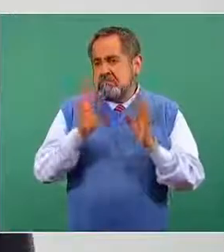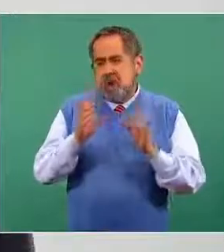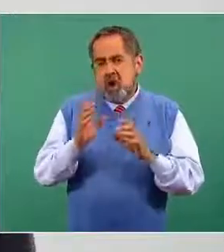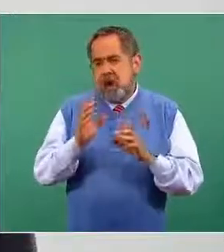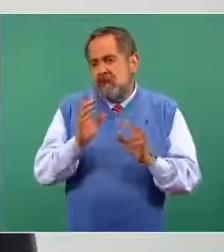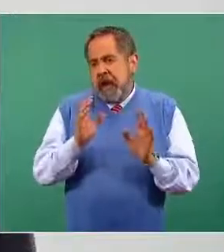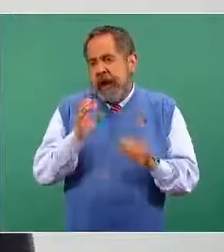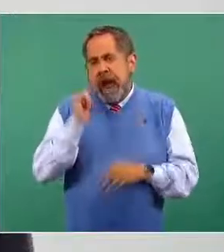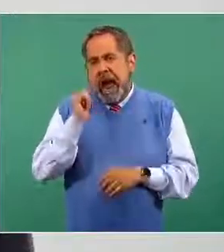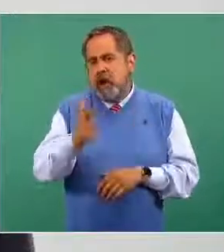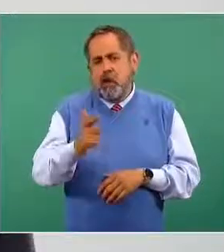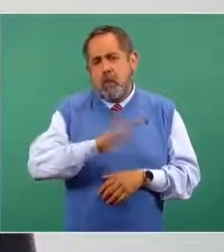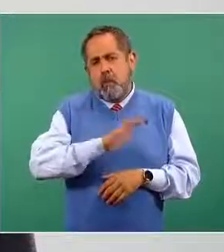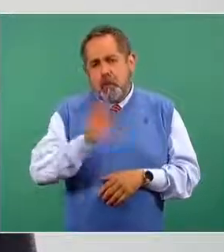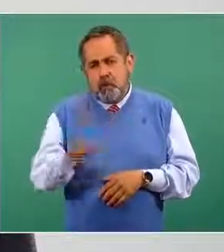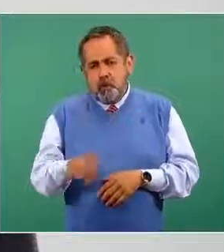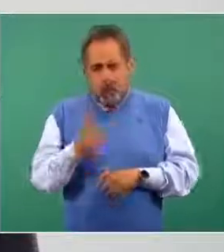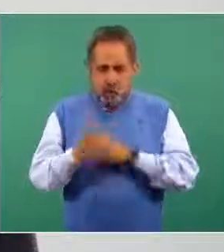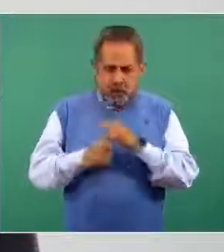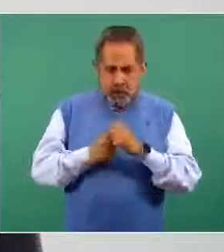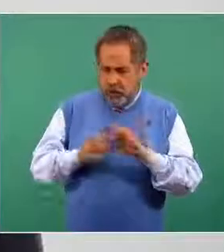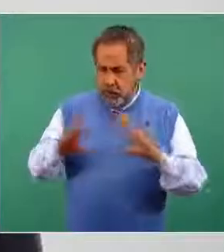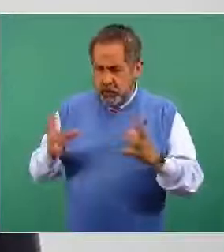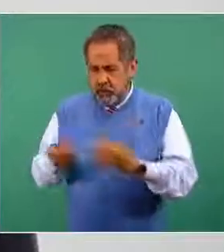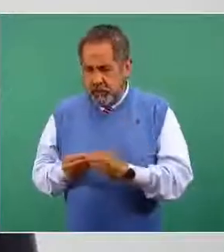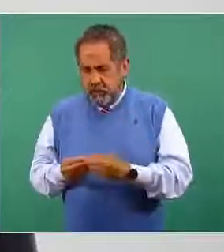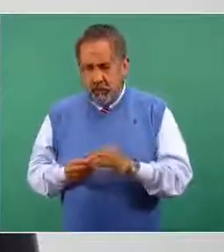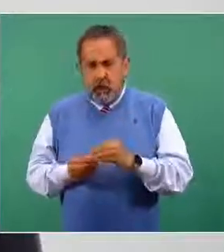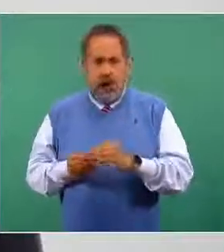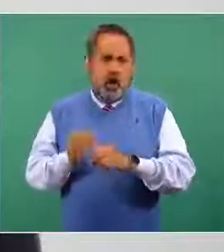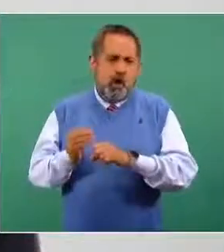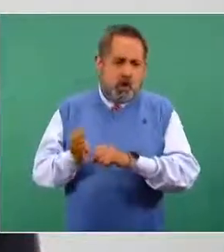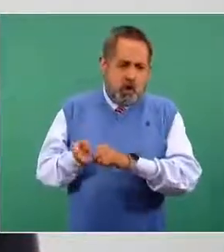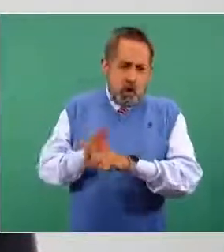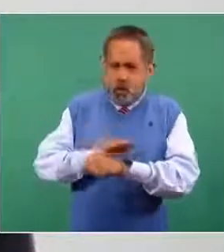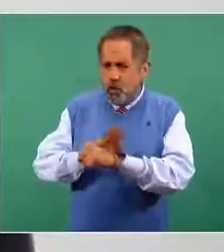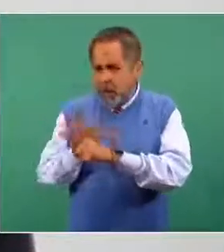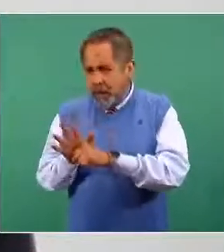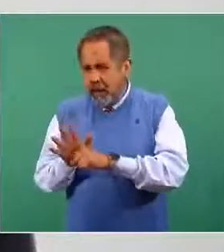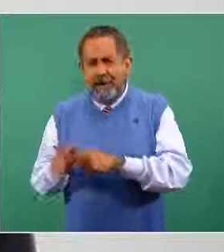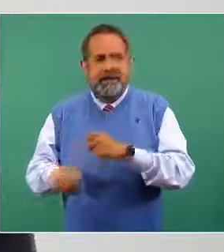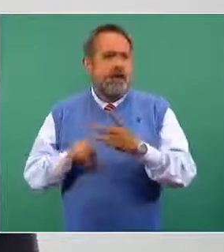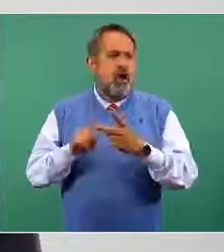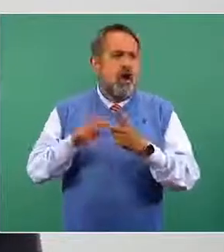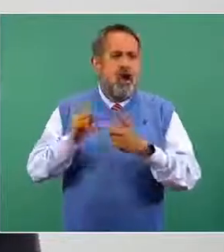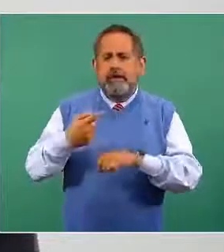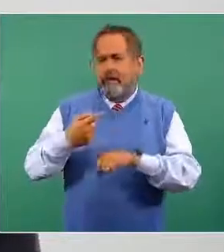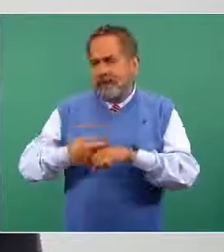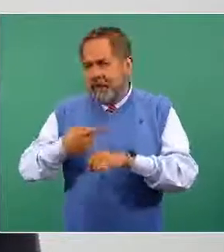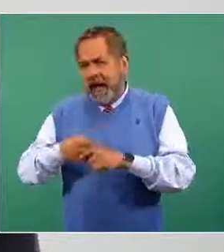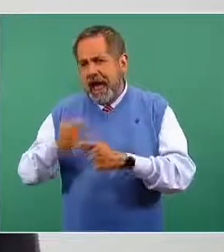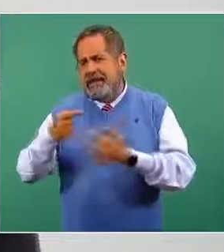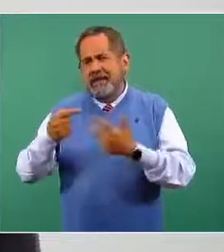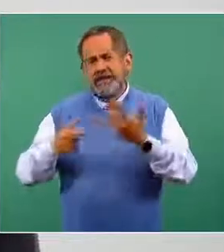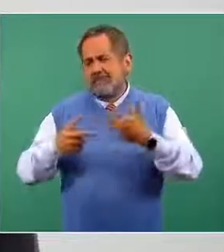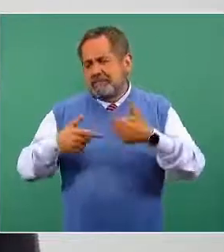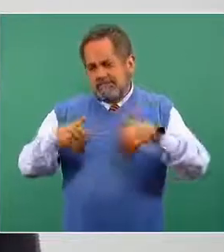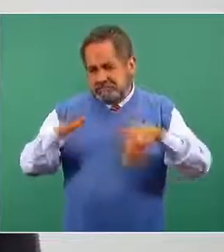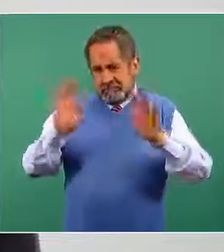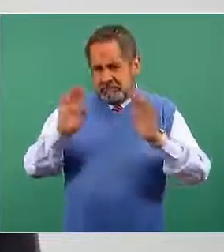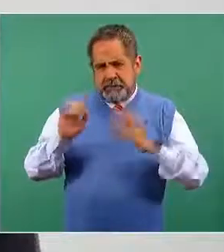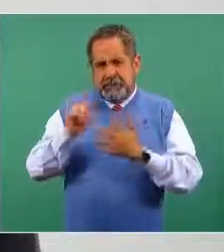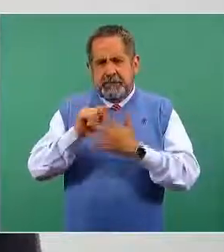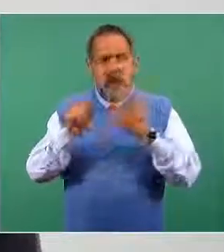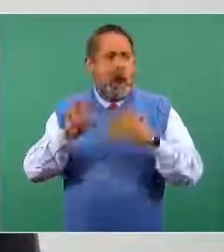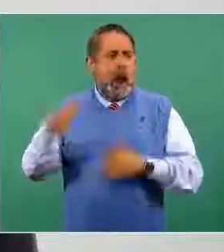razón fallecieron durante un año, no solamente por COVID o no solamente por enfermedades, aquí se incluyen también